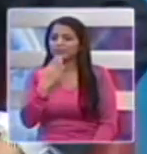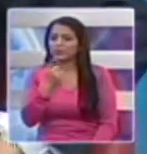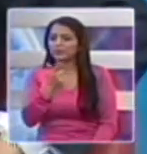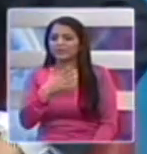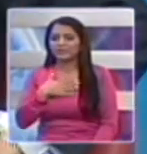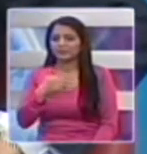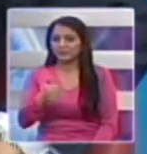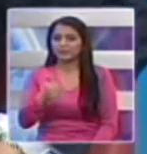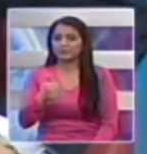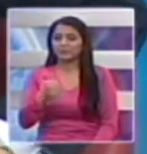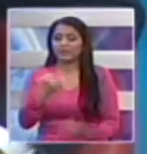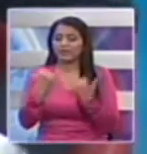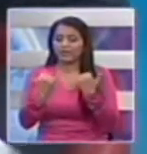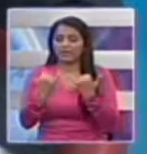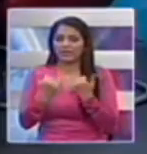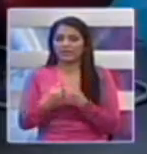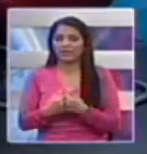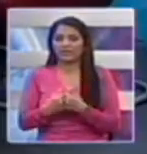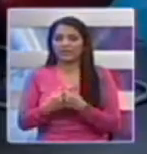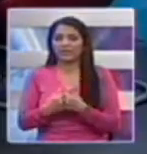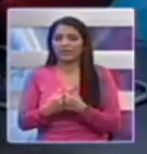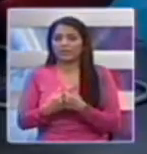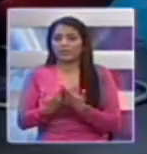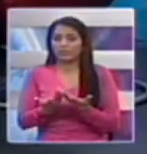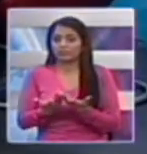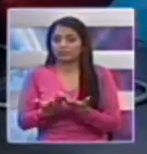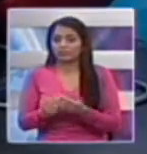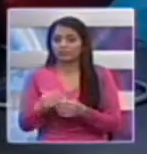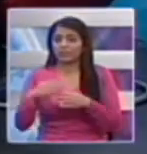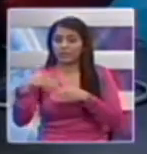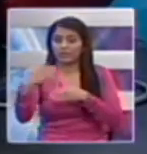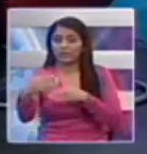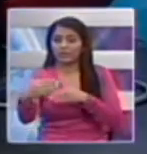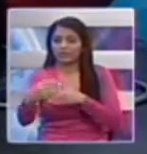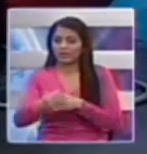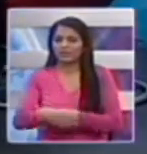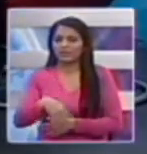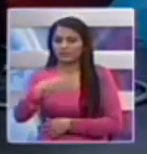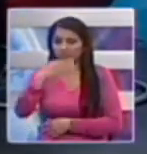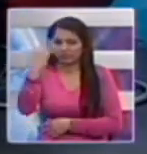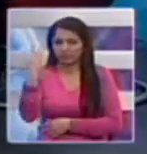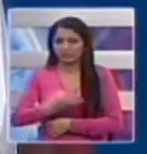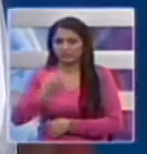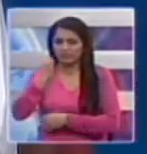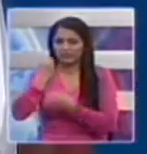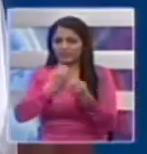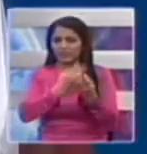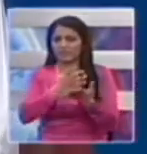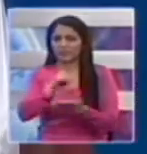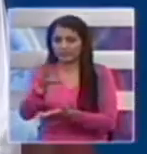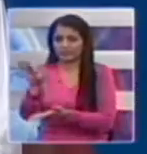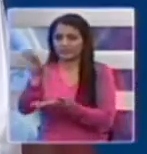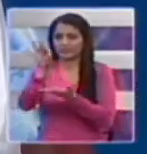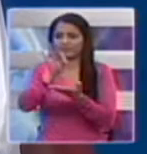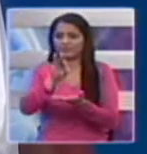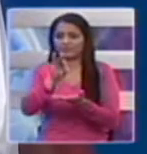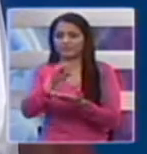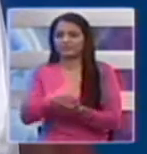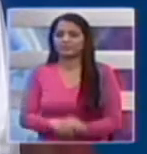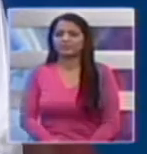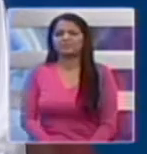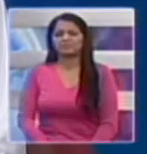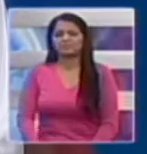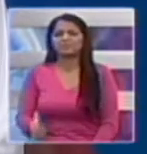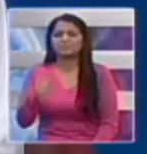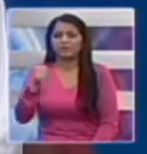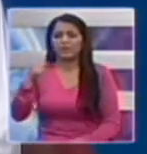país antes de oficializar su candidatura? Que entiendo la oficializarán en los próximos días, ¿no? Bueno, marcha de manera muy